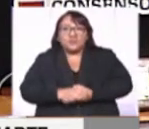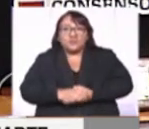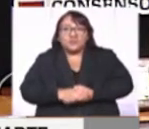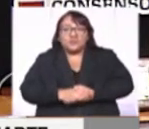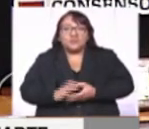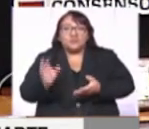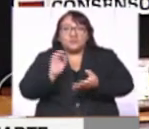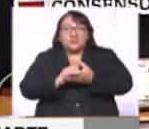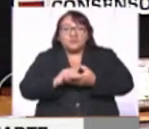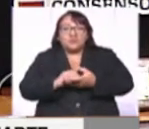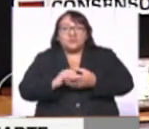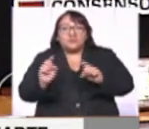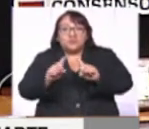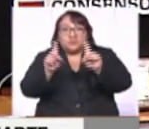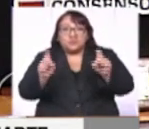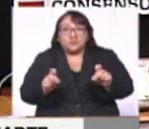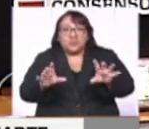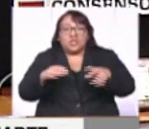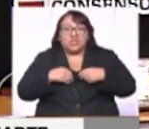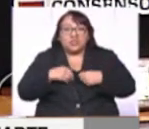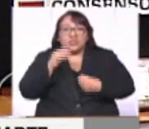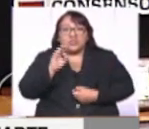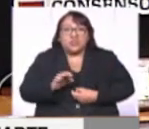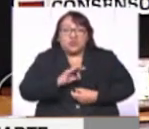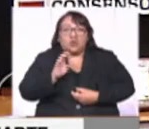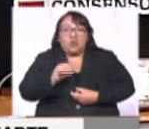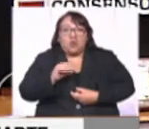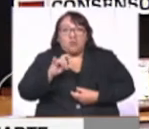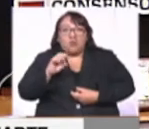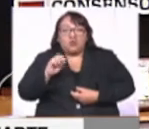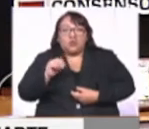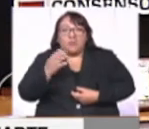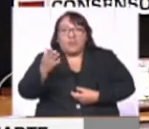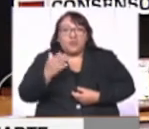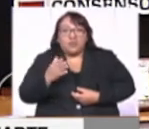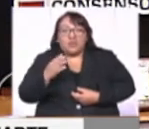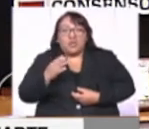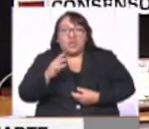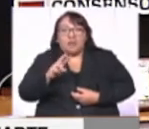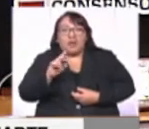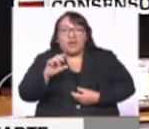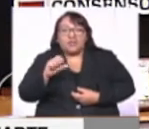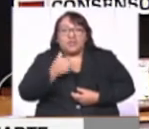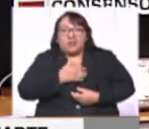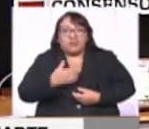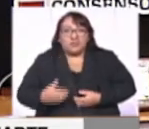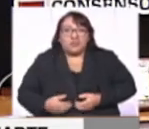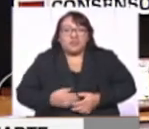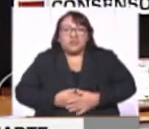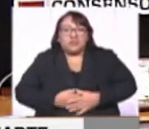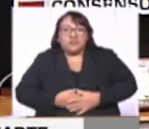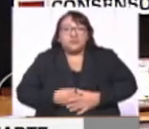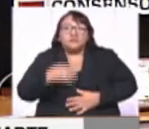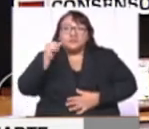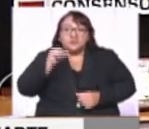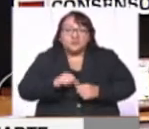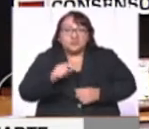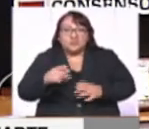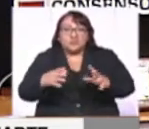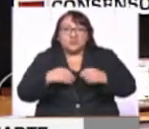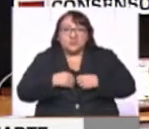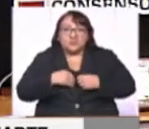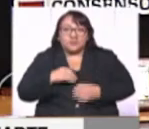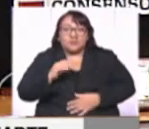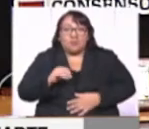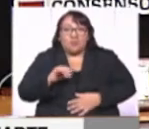se va a consultar la admisión de la moción del pedido de vacancia de la Presidencia de la República. Se recuerda que para la admisión de la